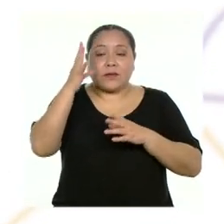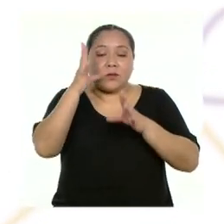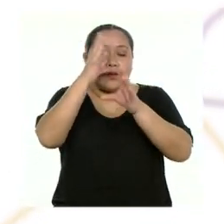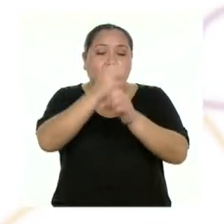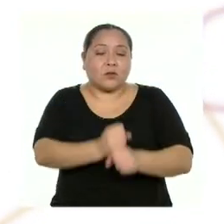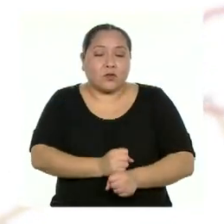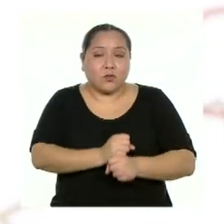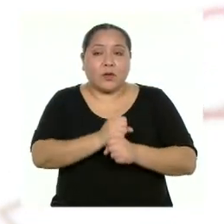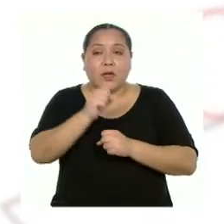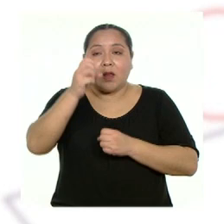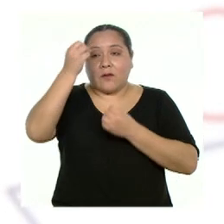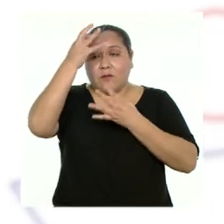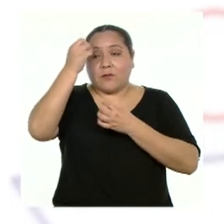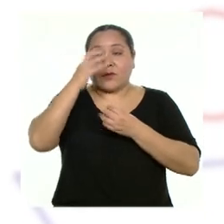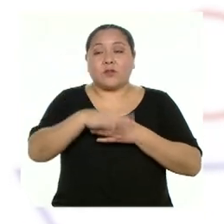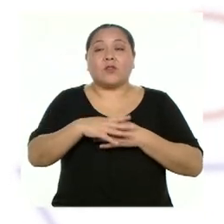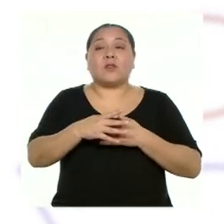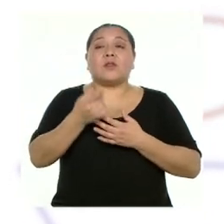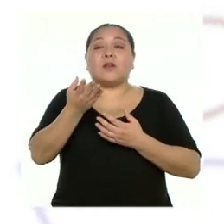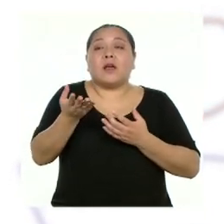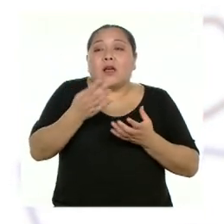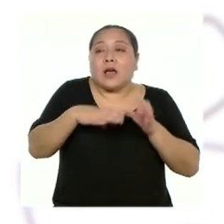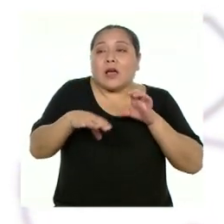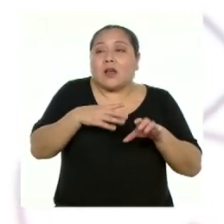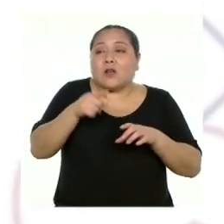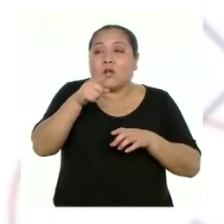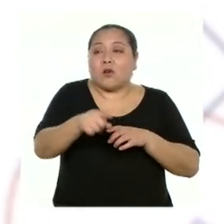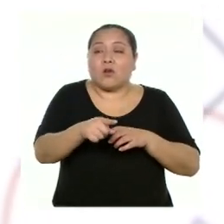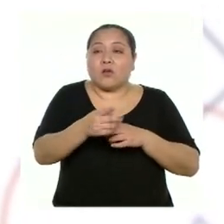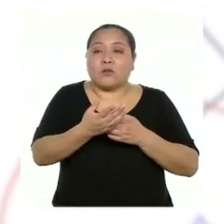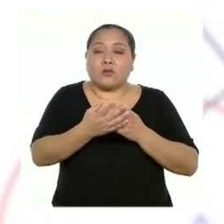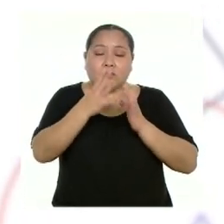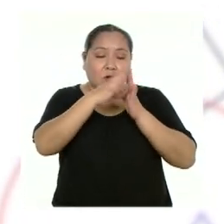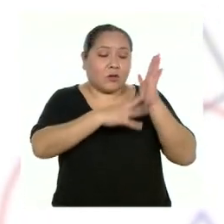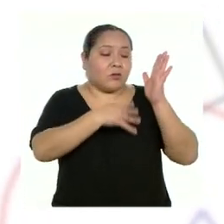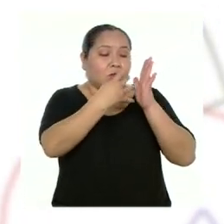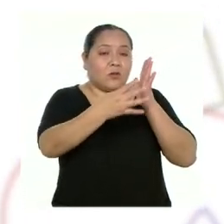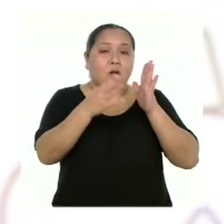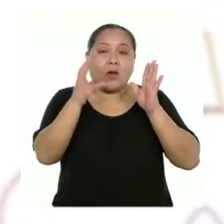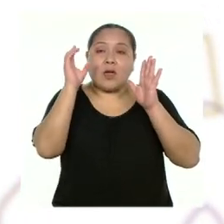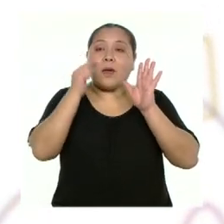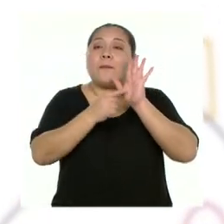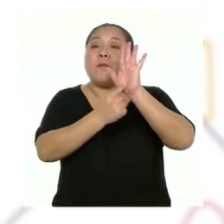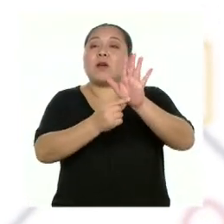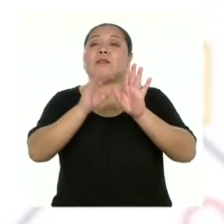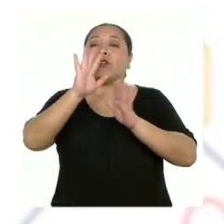datos, hazlo con la información propuesta, mostrando tus procedimientos.